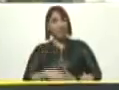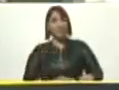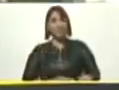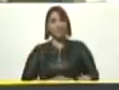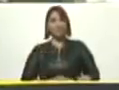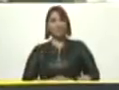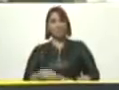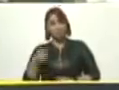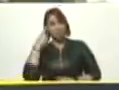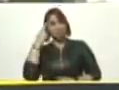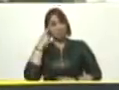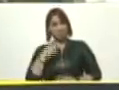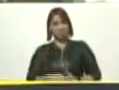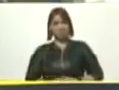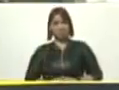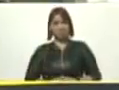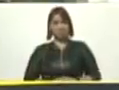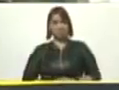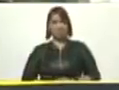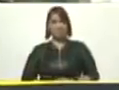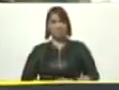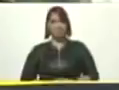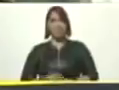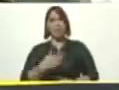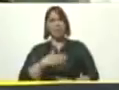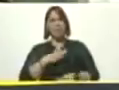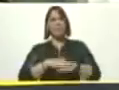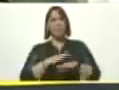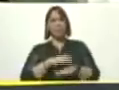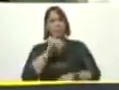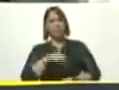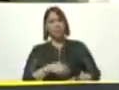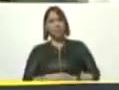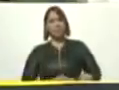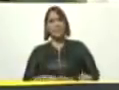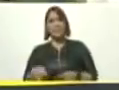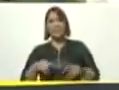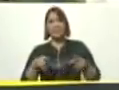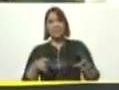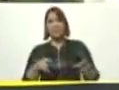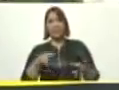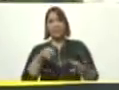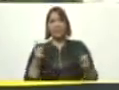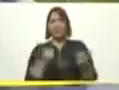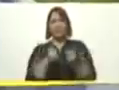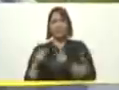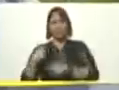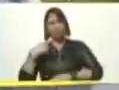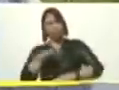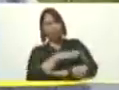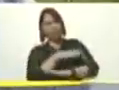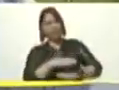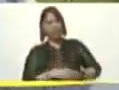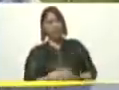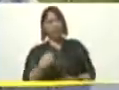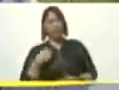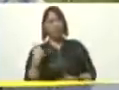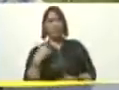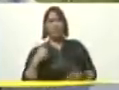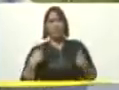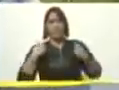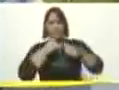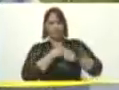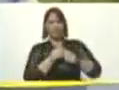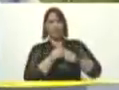trae el hombre también a mí me pasó una vez en Río chico estaba cantando y yo tenía un Blazer pero